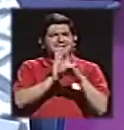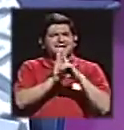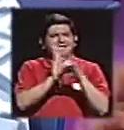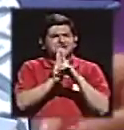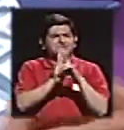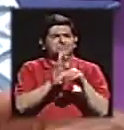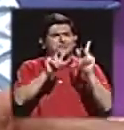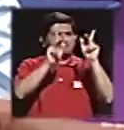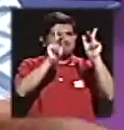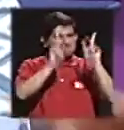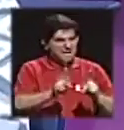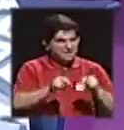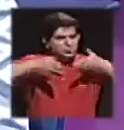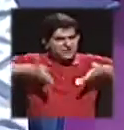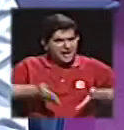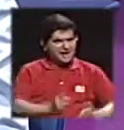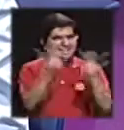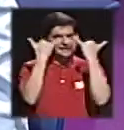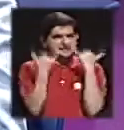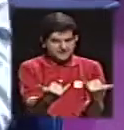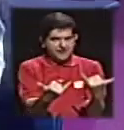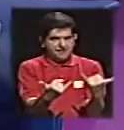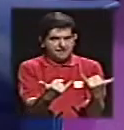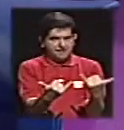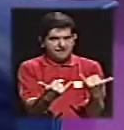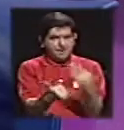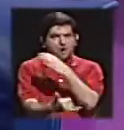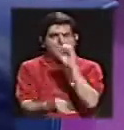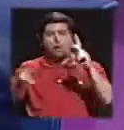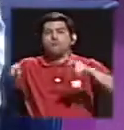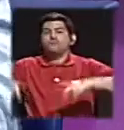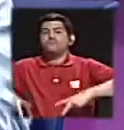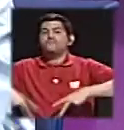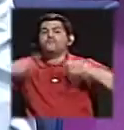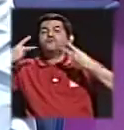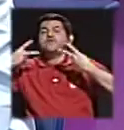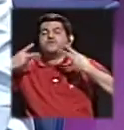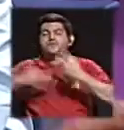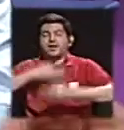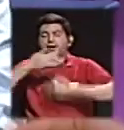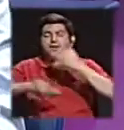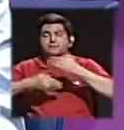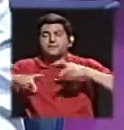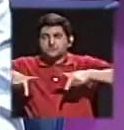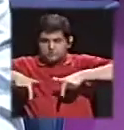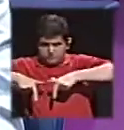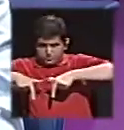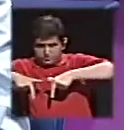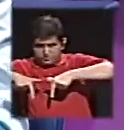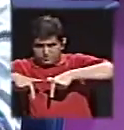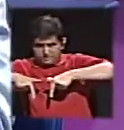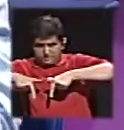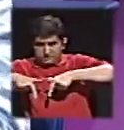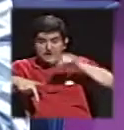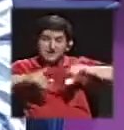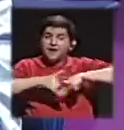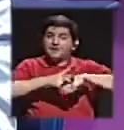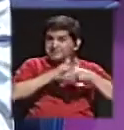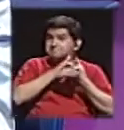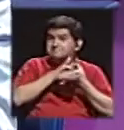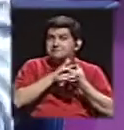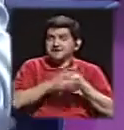persona que ha nacido o la vida que está en el útero? ¿Verdad? Y ahí